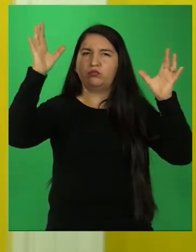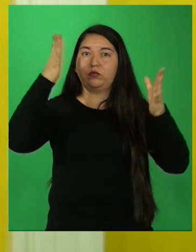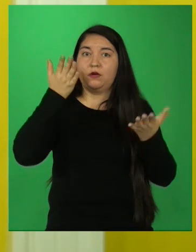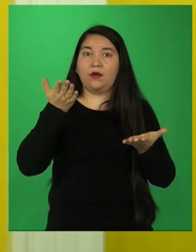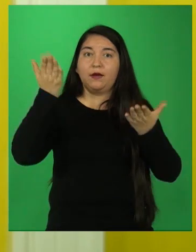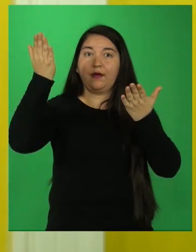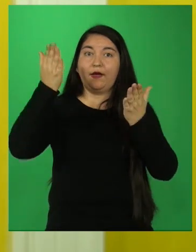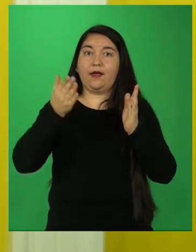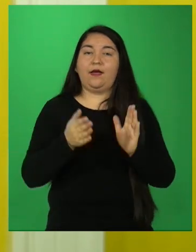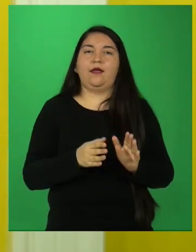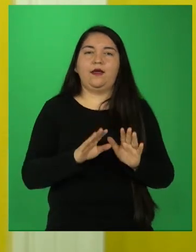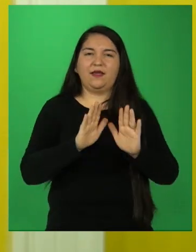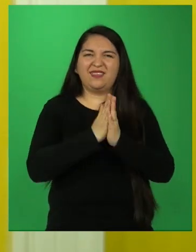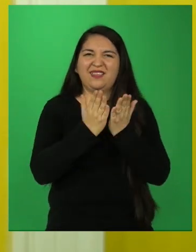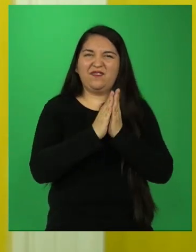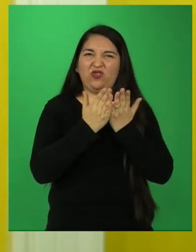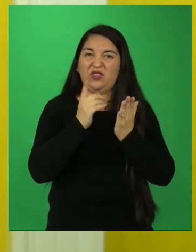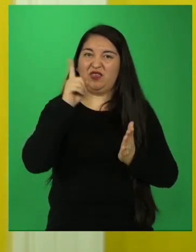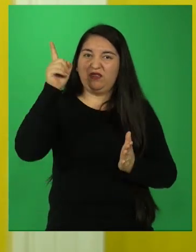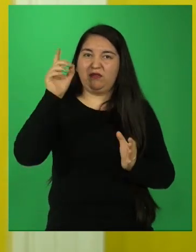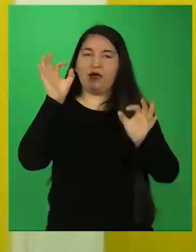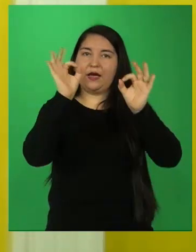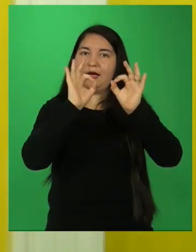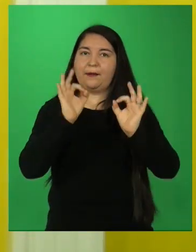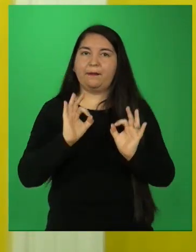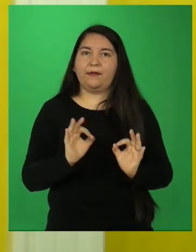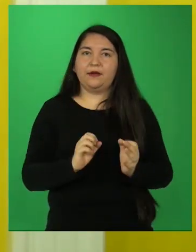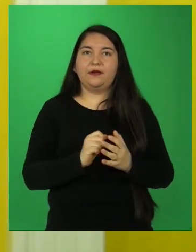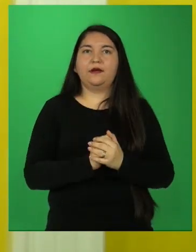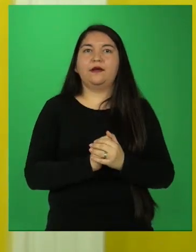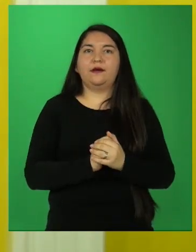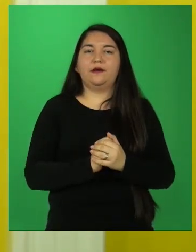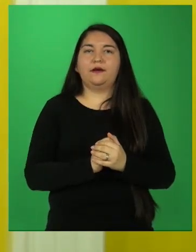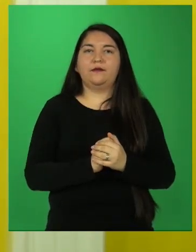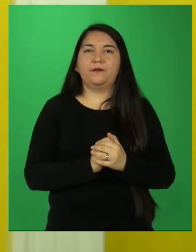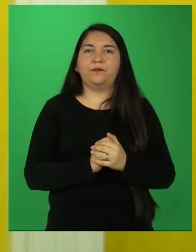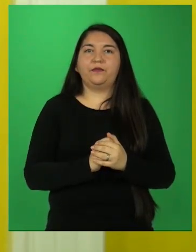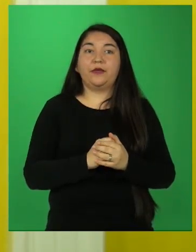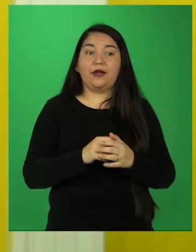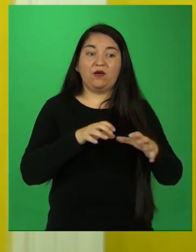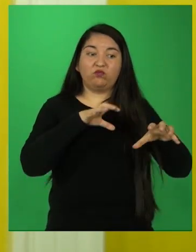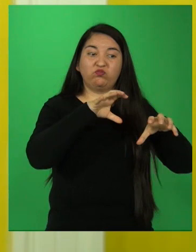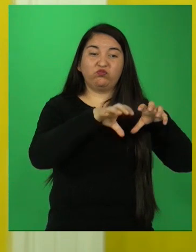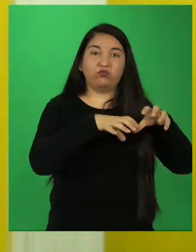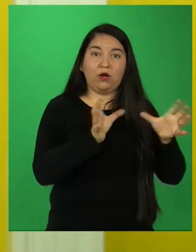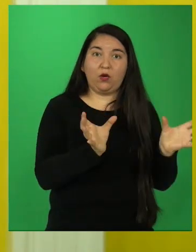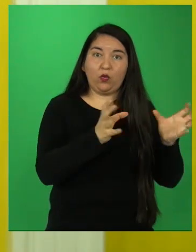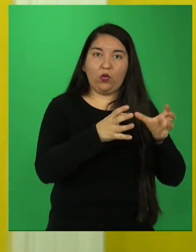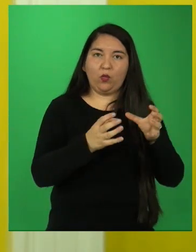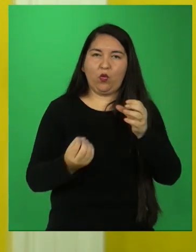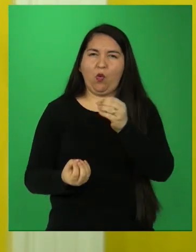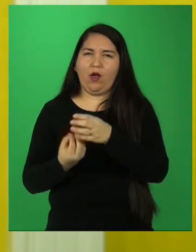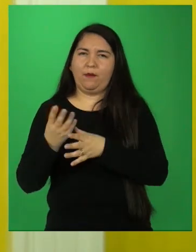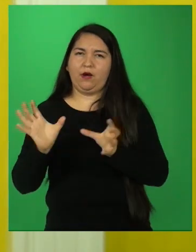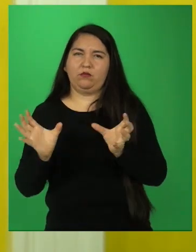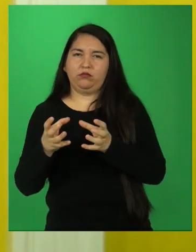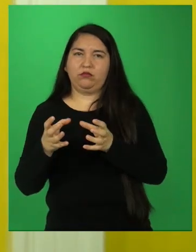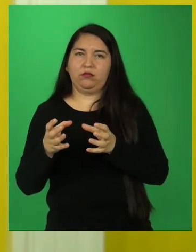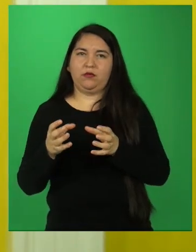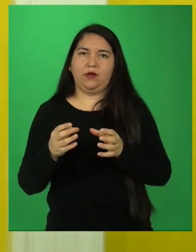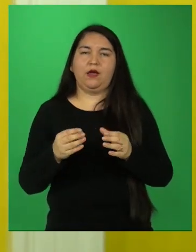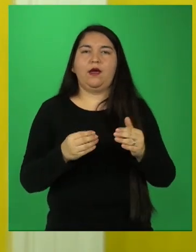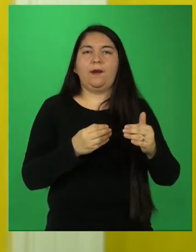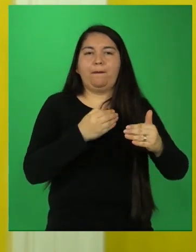textos religiosos, son los que tratan de dar la explicación a que los organismos aparecieron uno a